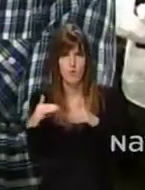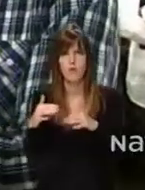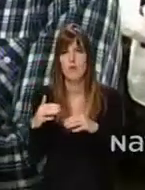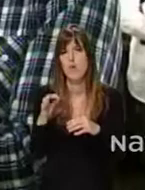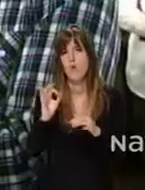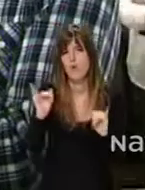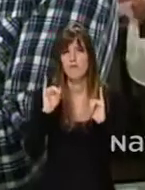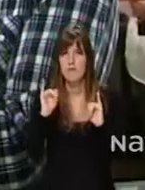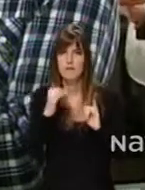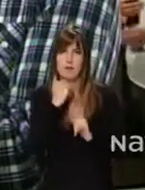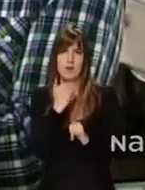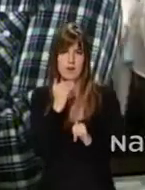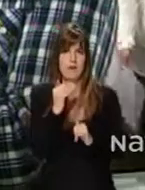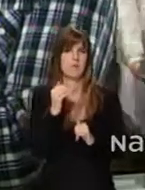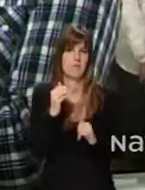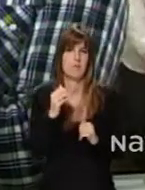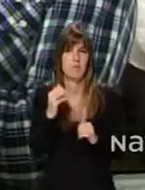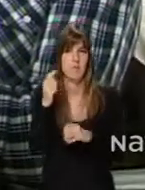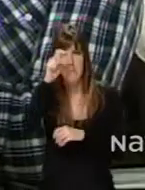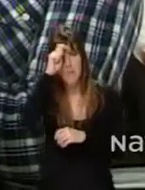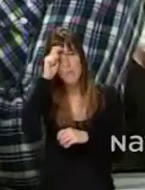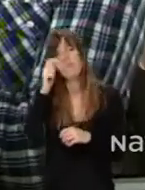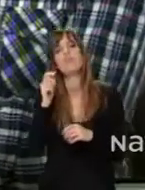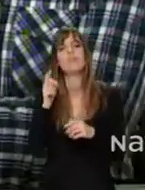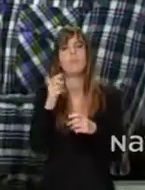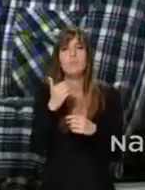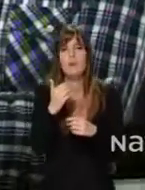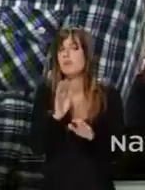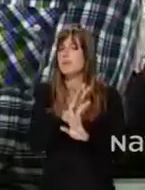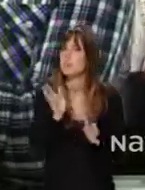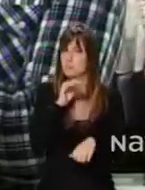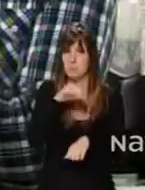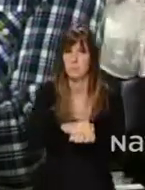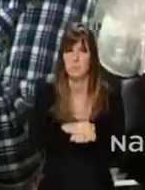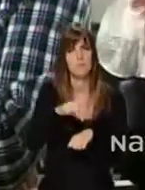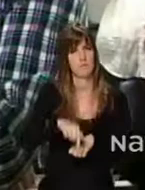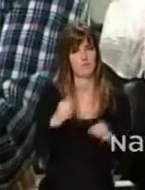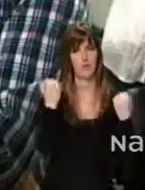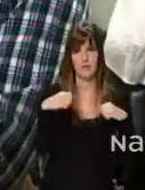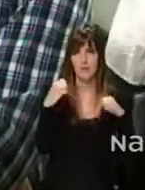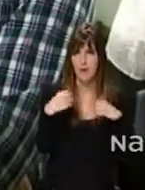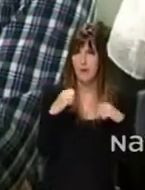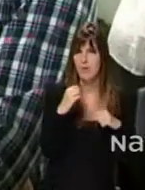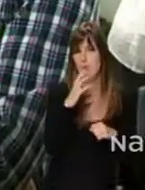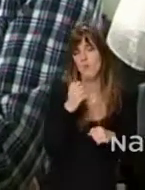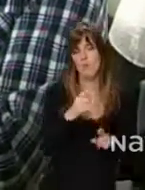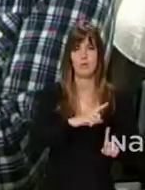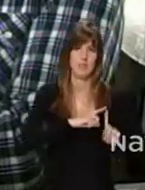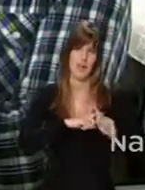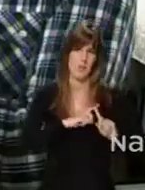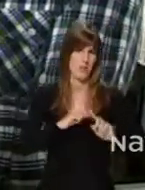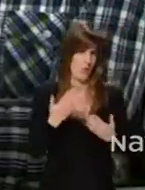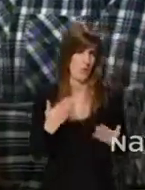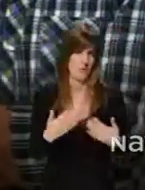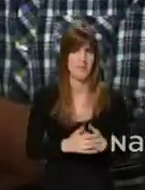por ahí a dar una vuelta por Corona o lo que sea, pero pues bueno, hay que sacrificarse un poco también.